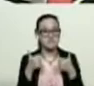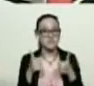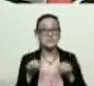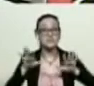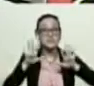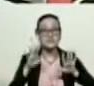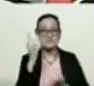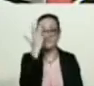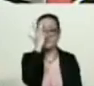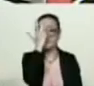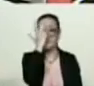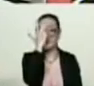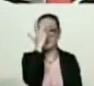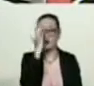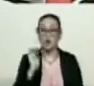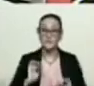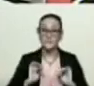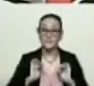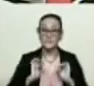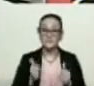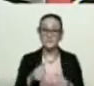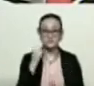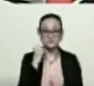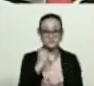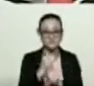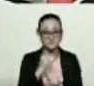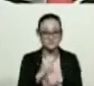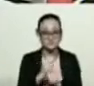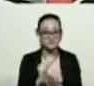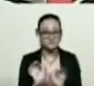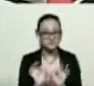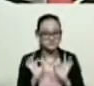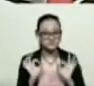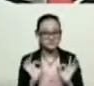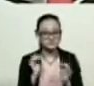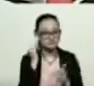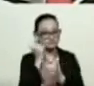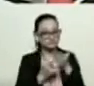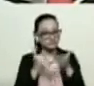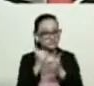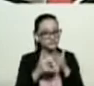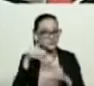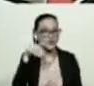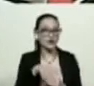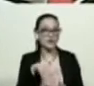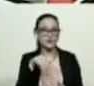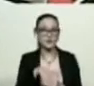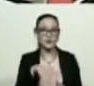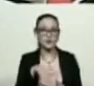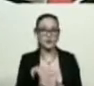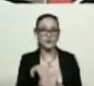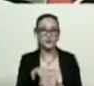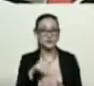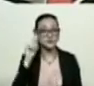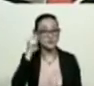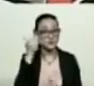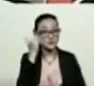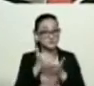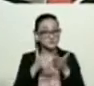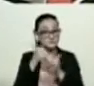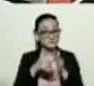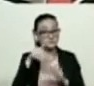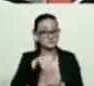de febrero se dio inicio a la jornada especial del registro electoral recordemos que el registro electoral en venezuela